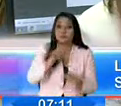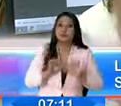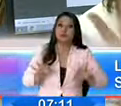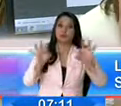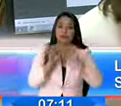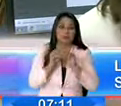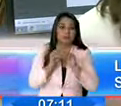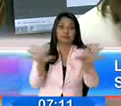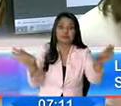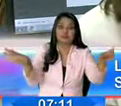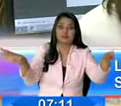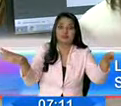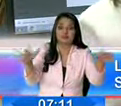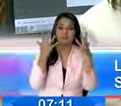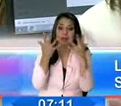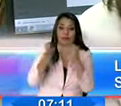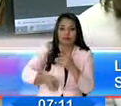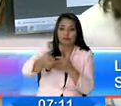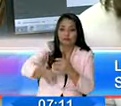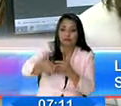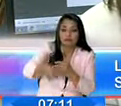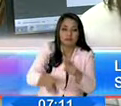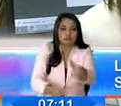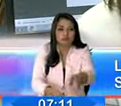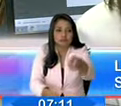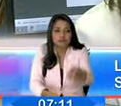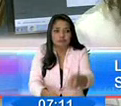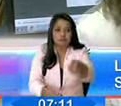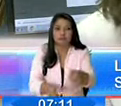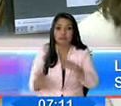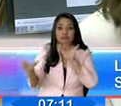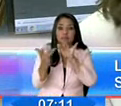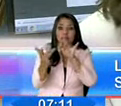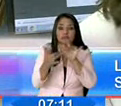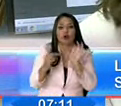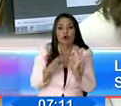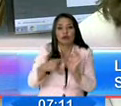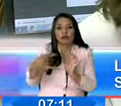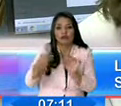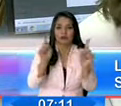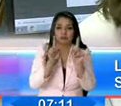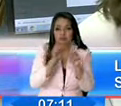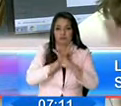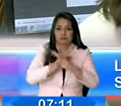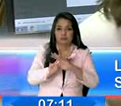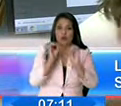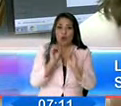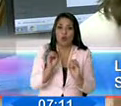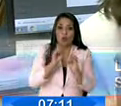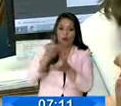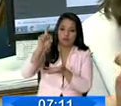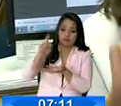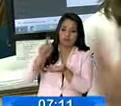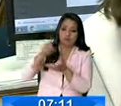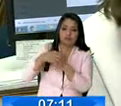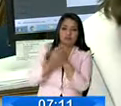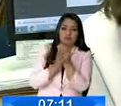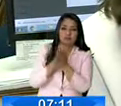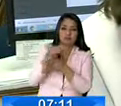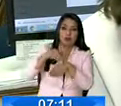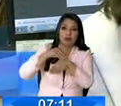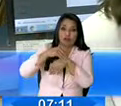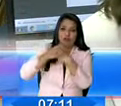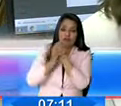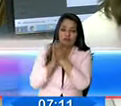evitamos a través de nuestras manos contagiar a otras personas. También sería usar geles antibacteriales